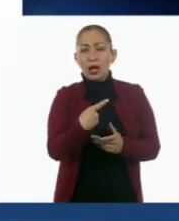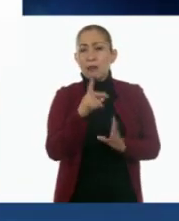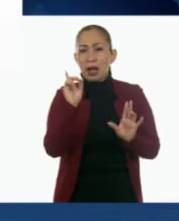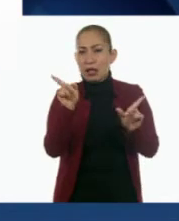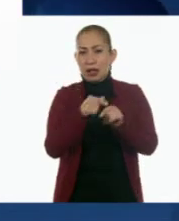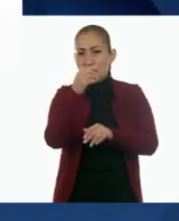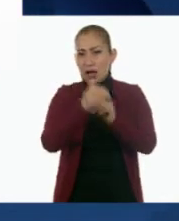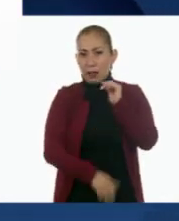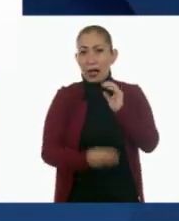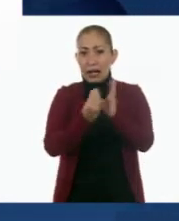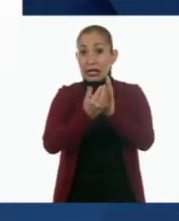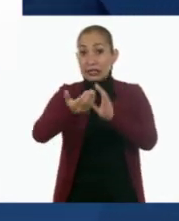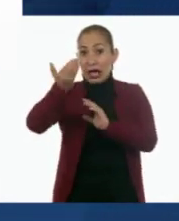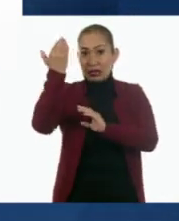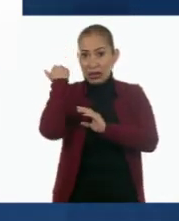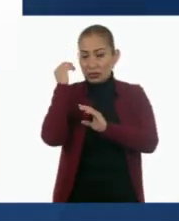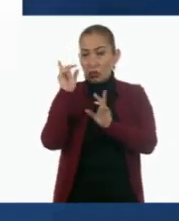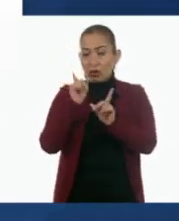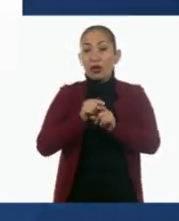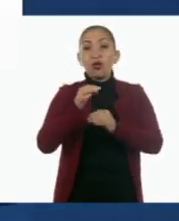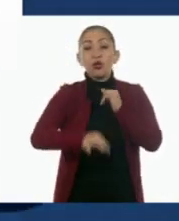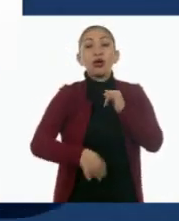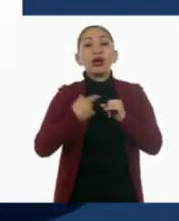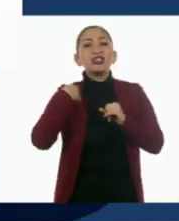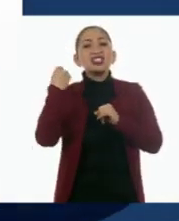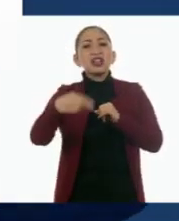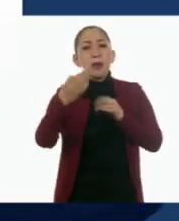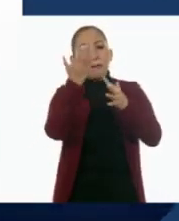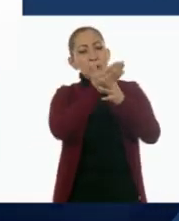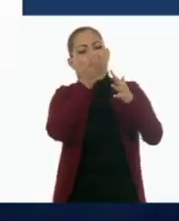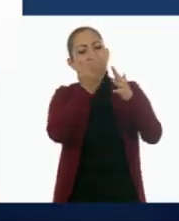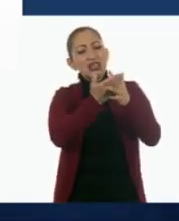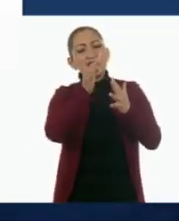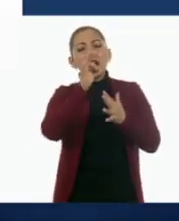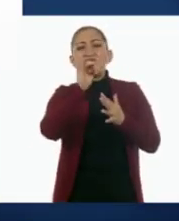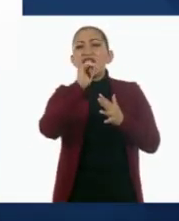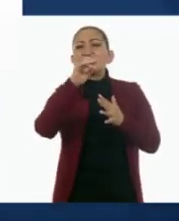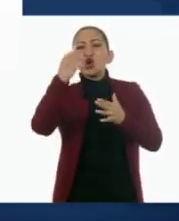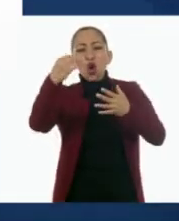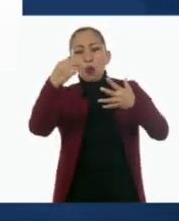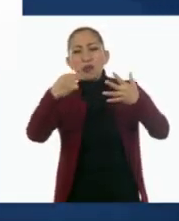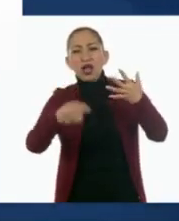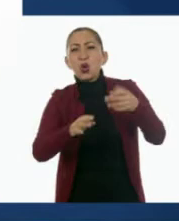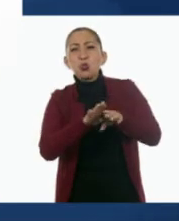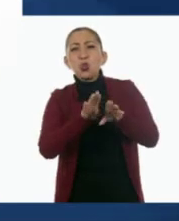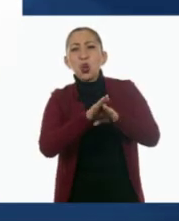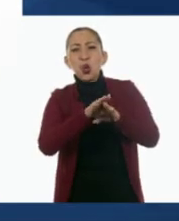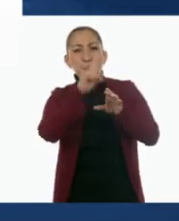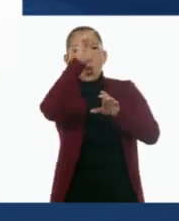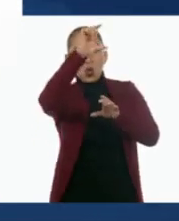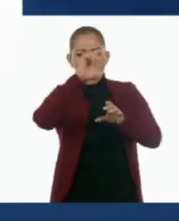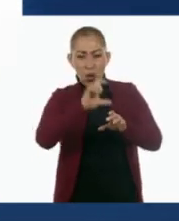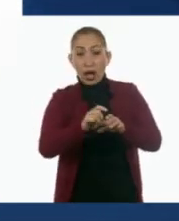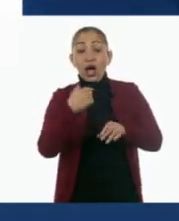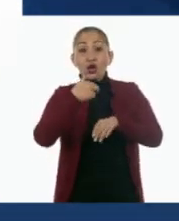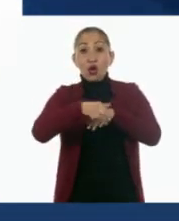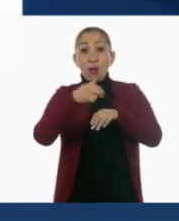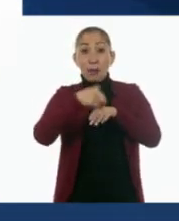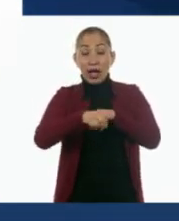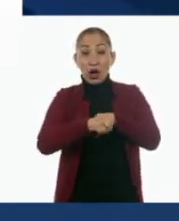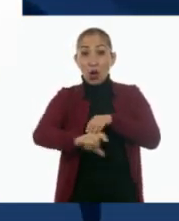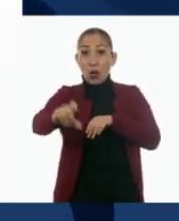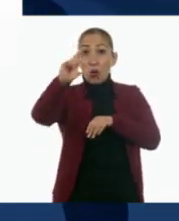para concluir con la sesión anterior, sí, ¿cómo se llamaban las partes de una fracción? Recuerden que el número que